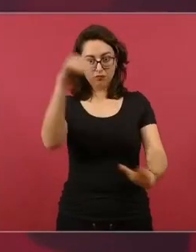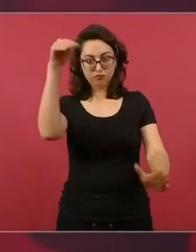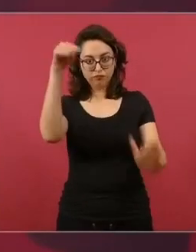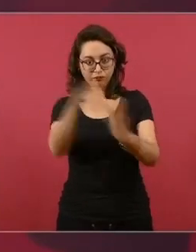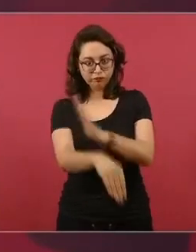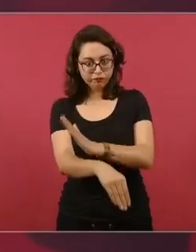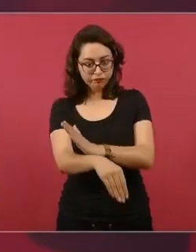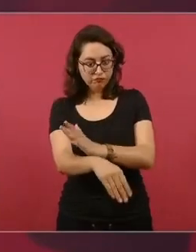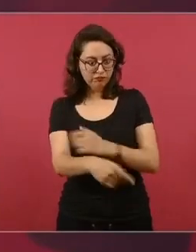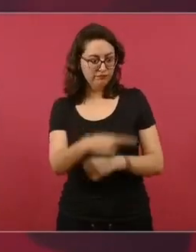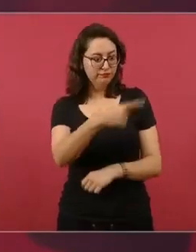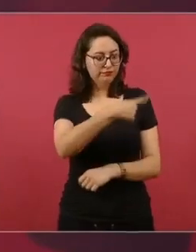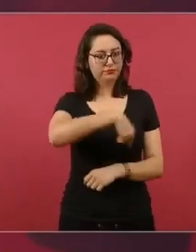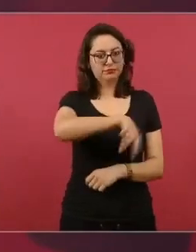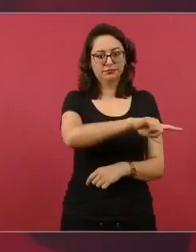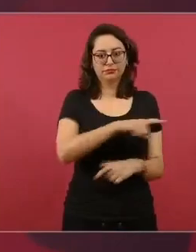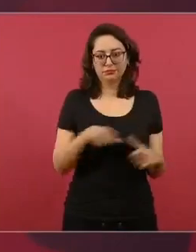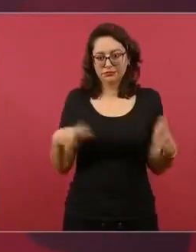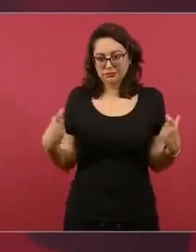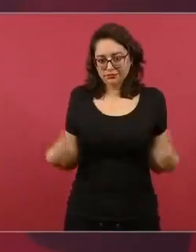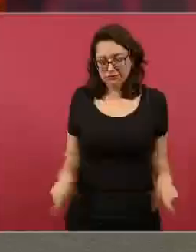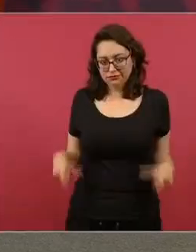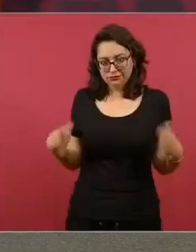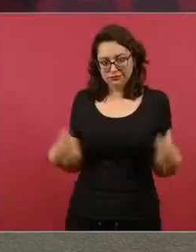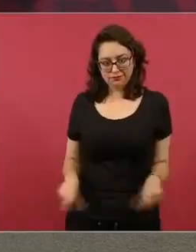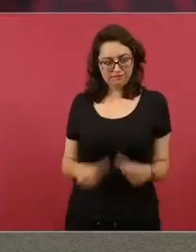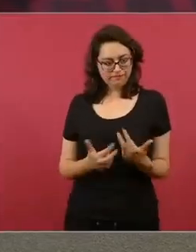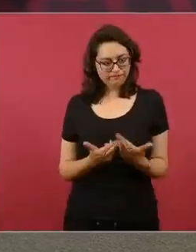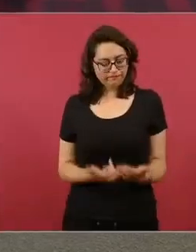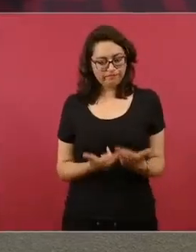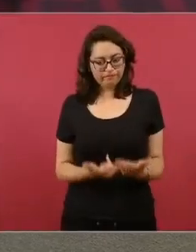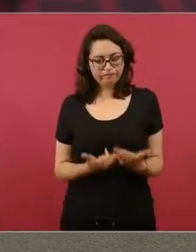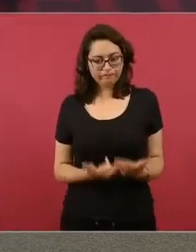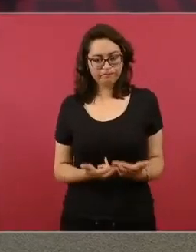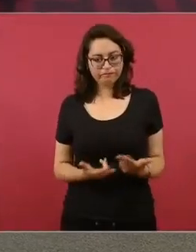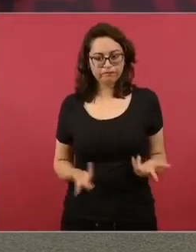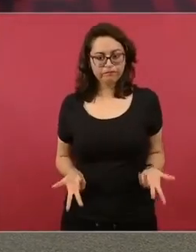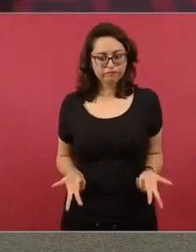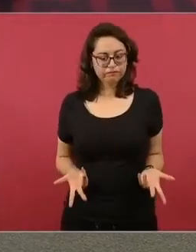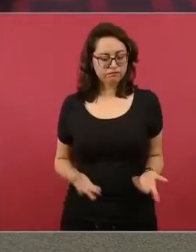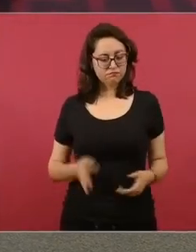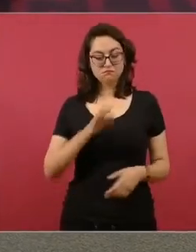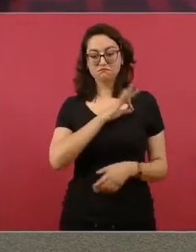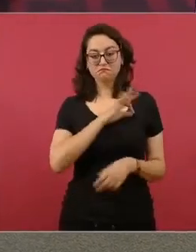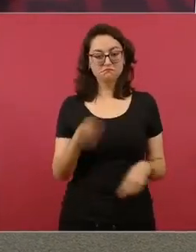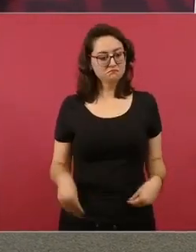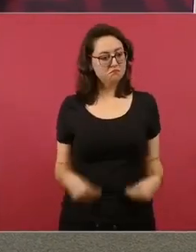les alcanza para vivir a ellos y a dos generaciones